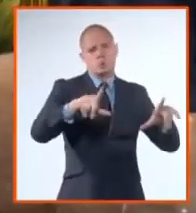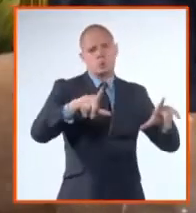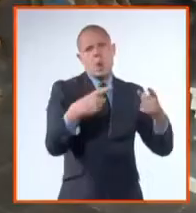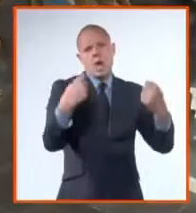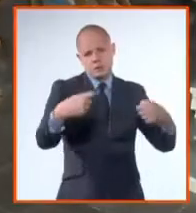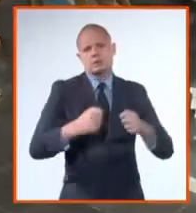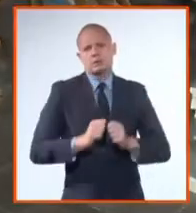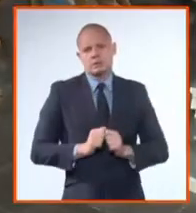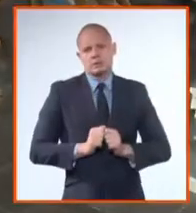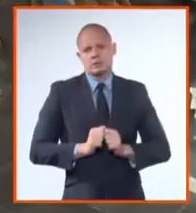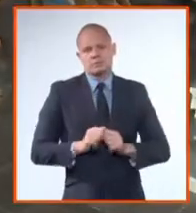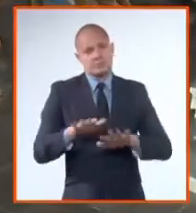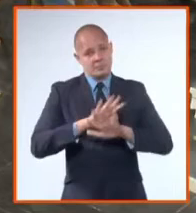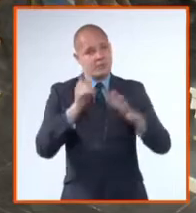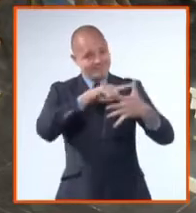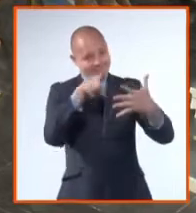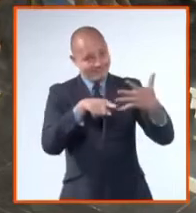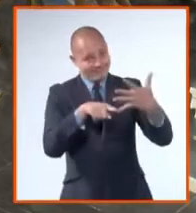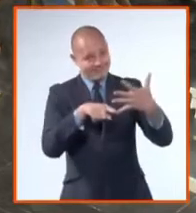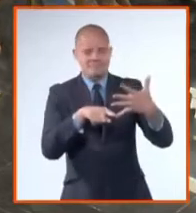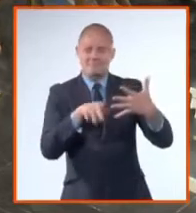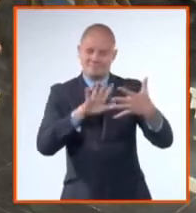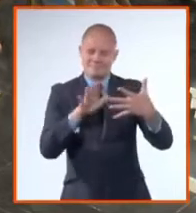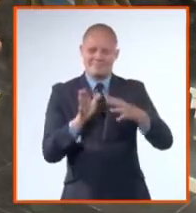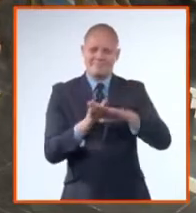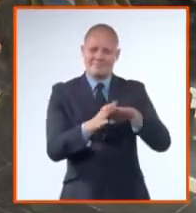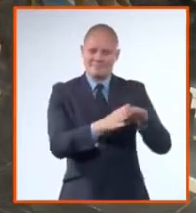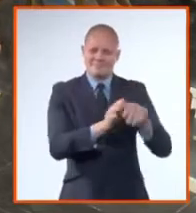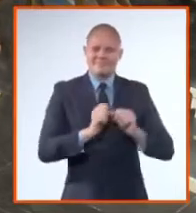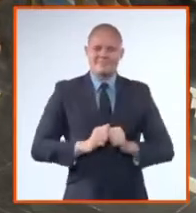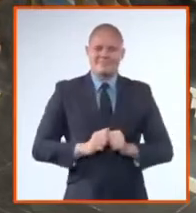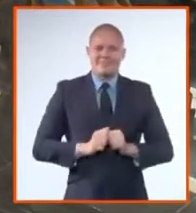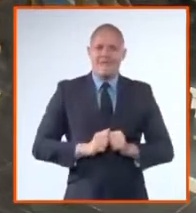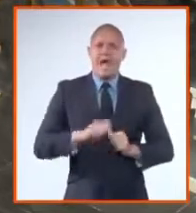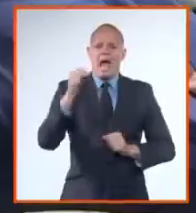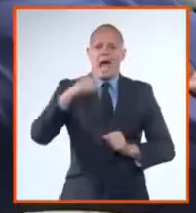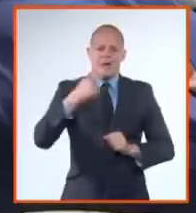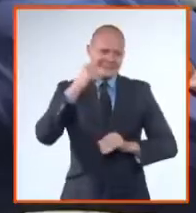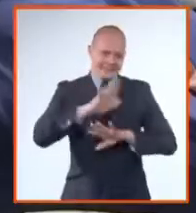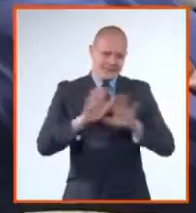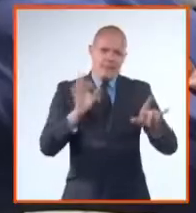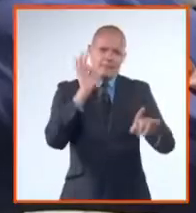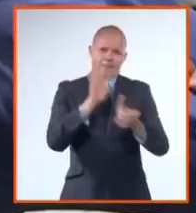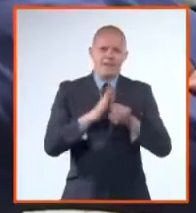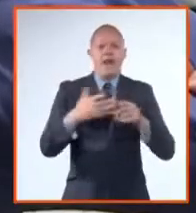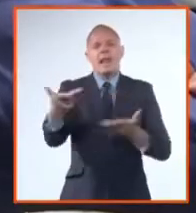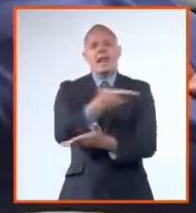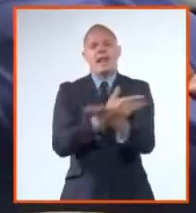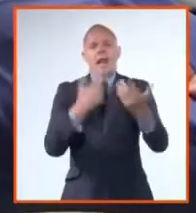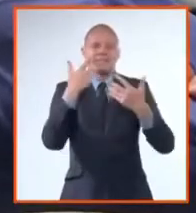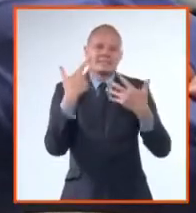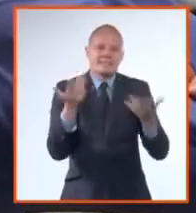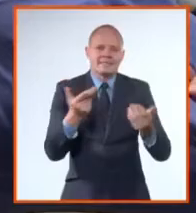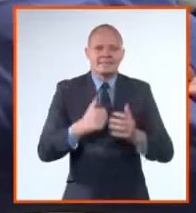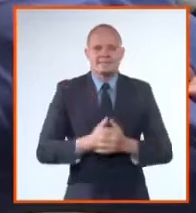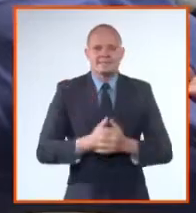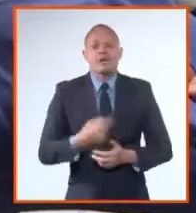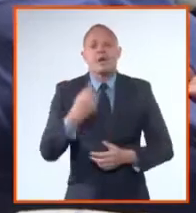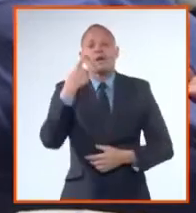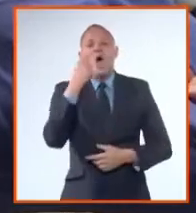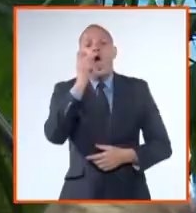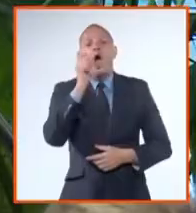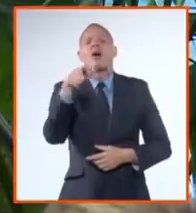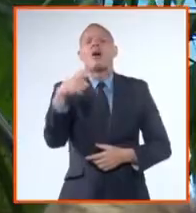diga. Bueno, entonces vamos a proceder con la discusión. Adelante, Cabal.